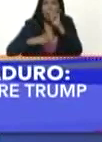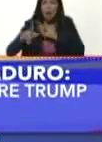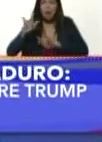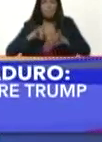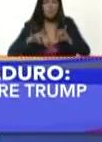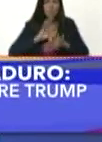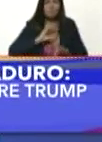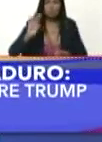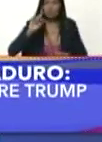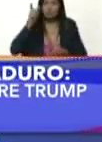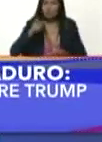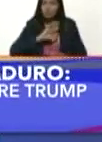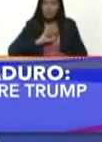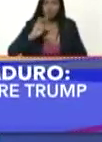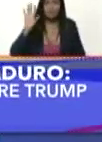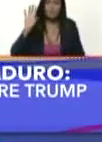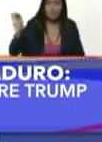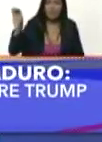el patriotismo por nuestro país.